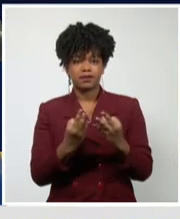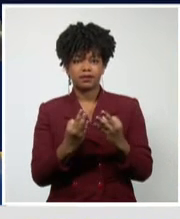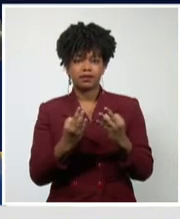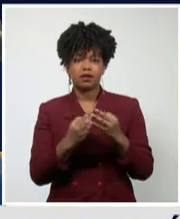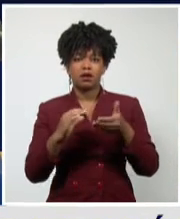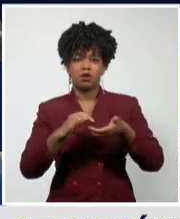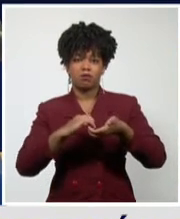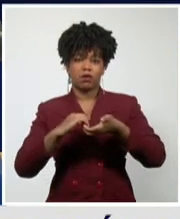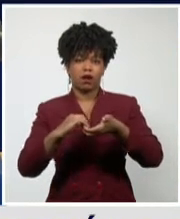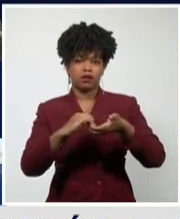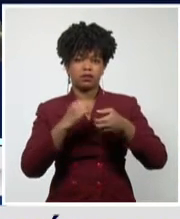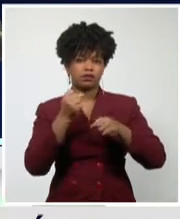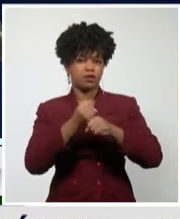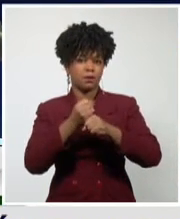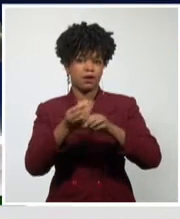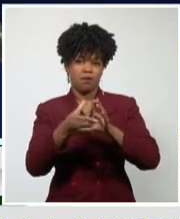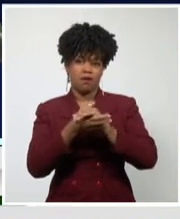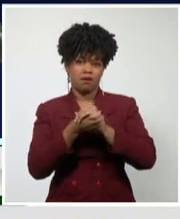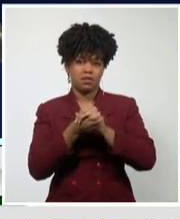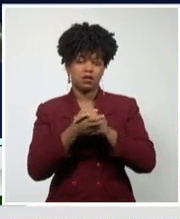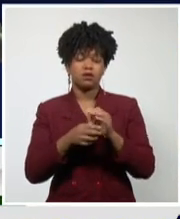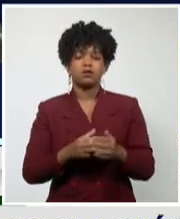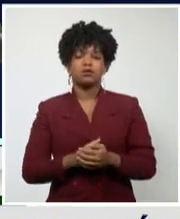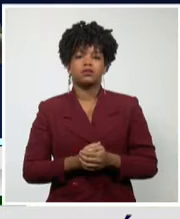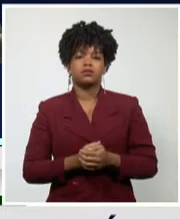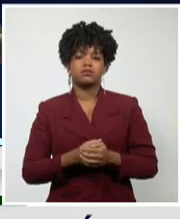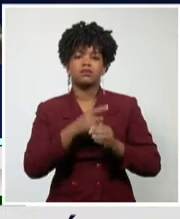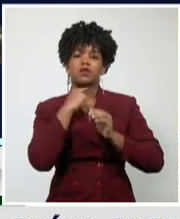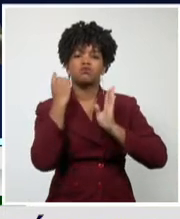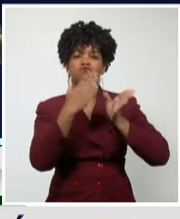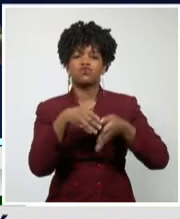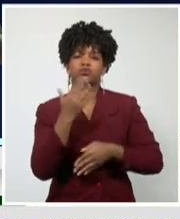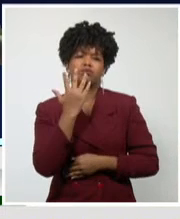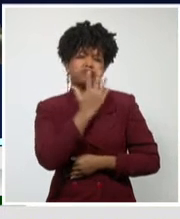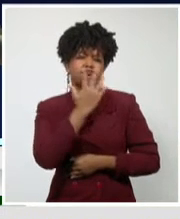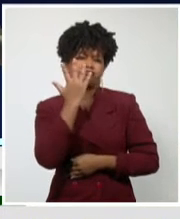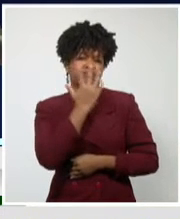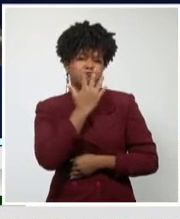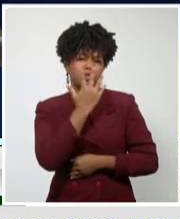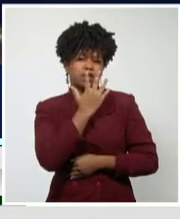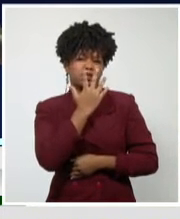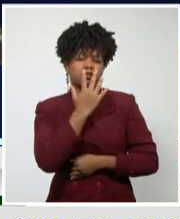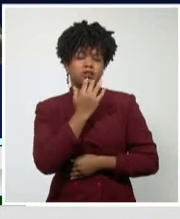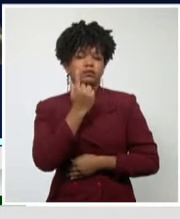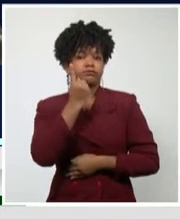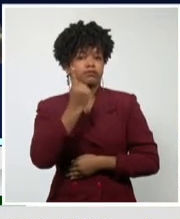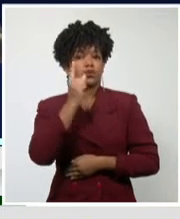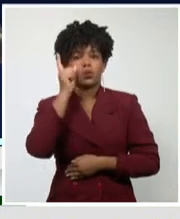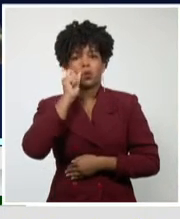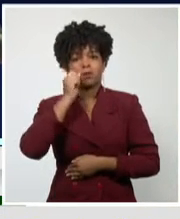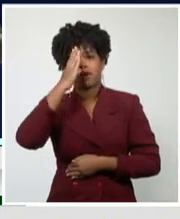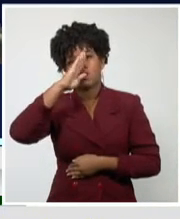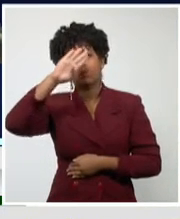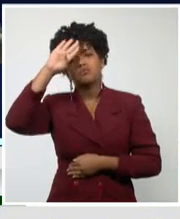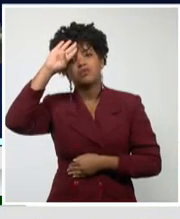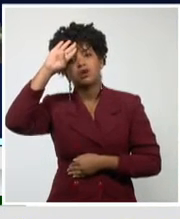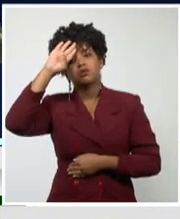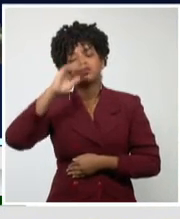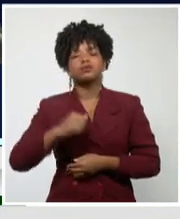compañeros, sus amistades, por el fallecimiento de un ciudadano cubano